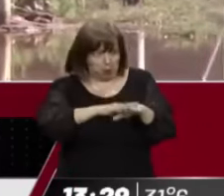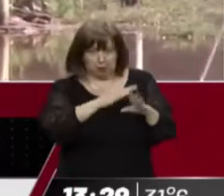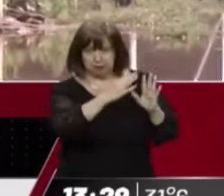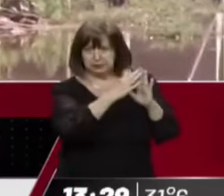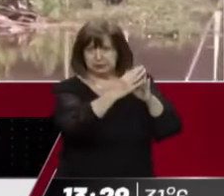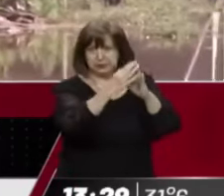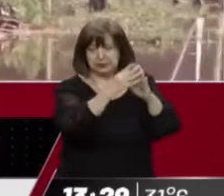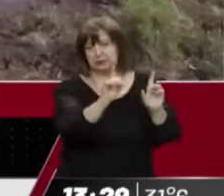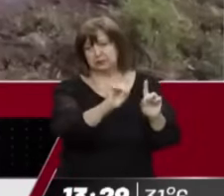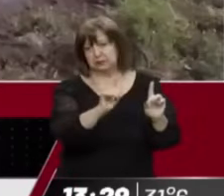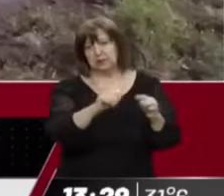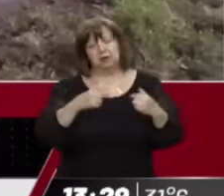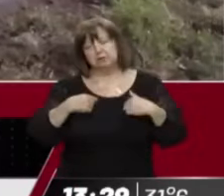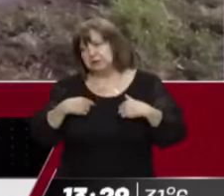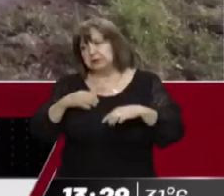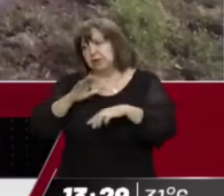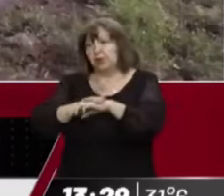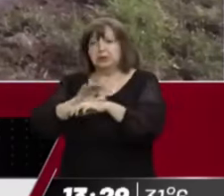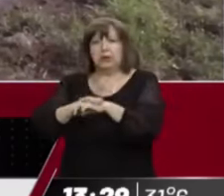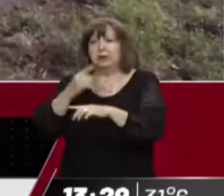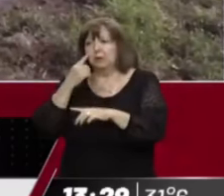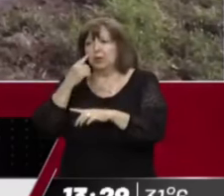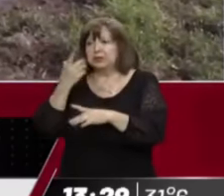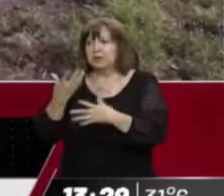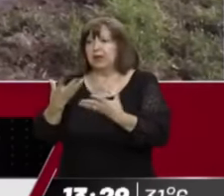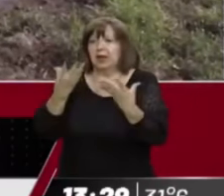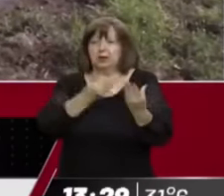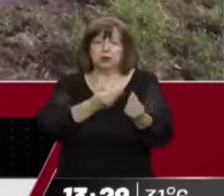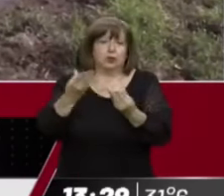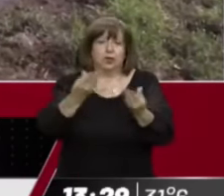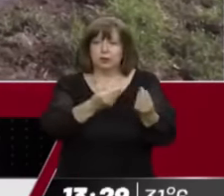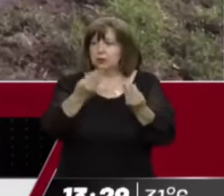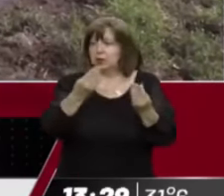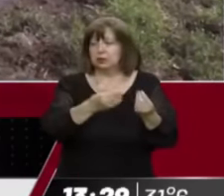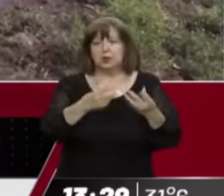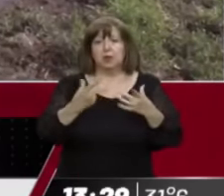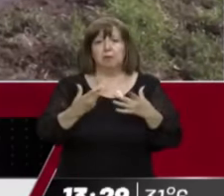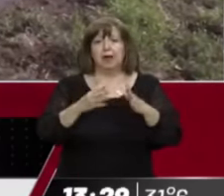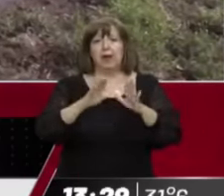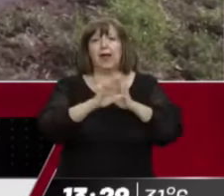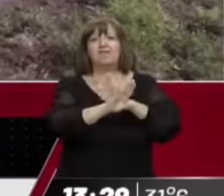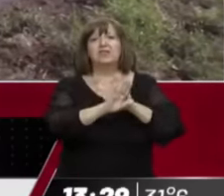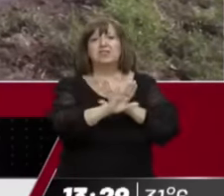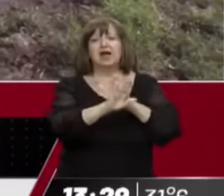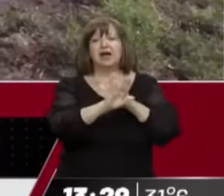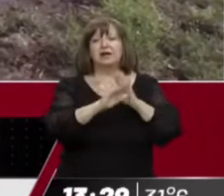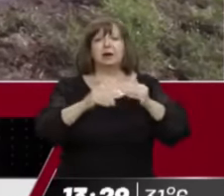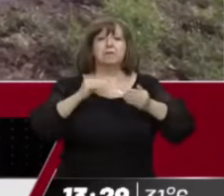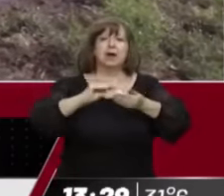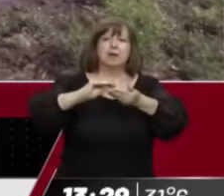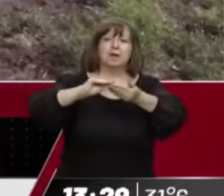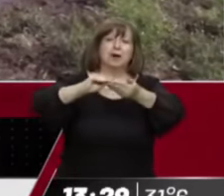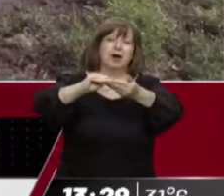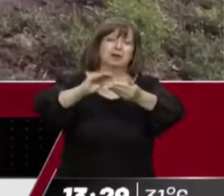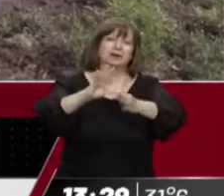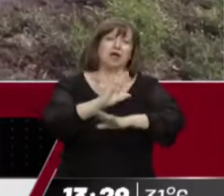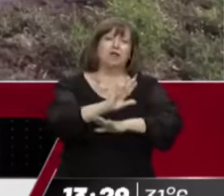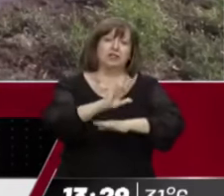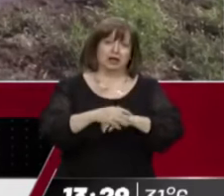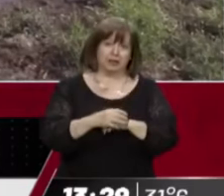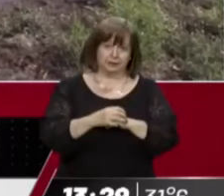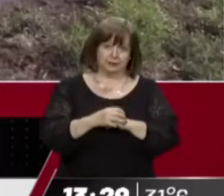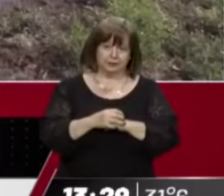que nuestra tarea es tratar de remediar acomodar esta situación de la mejor manera para minimizar y evitar en los sucesivo que hay más situaciones